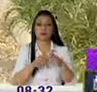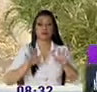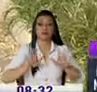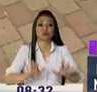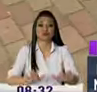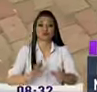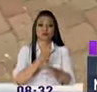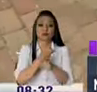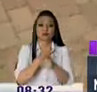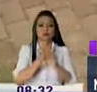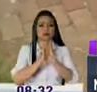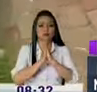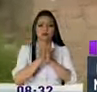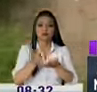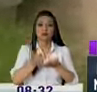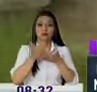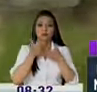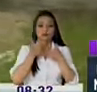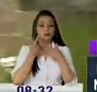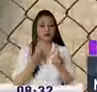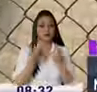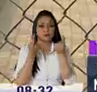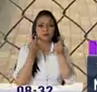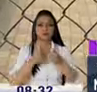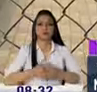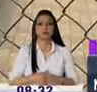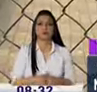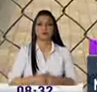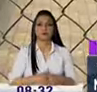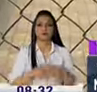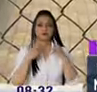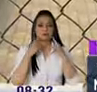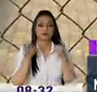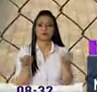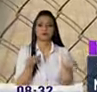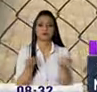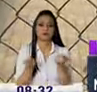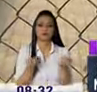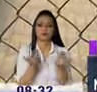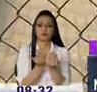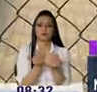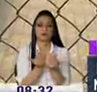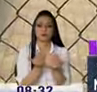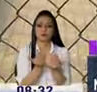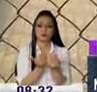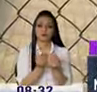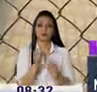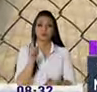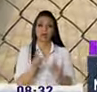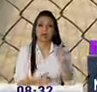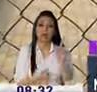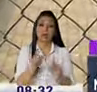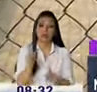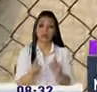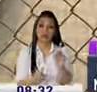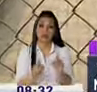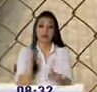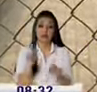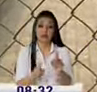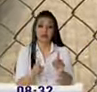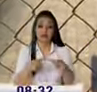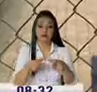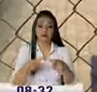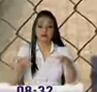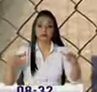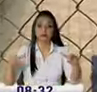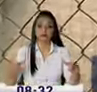por lo que solicitan ayuda inmediata. No hay un control aquí para la basura. A ver si es que nos venían y nos dejaban esos recolectores